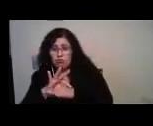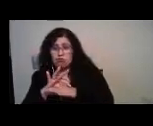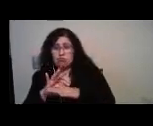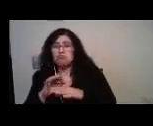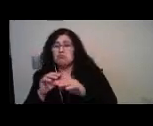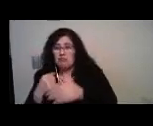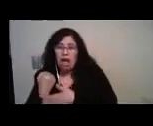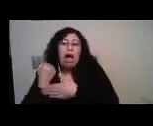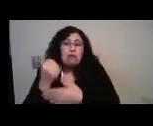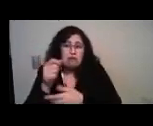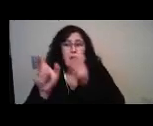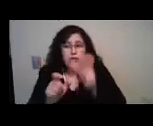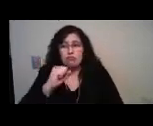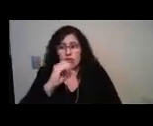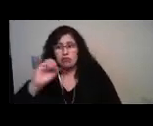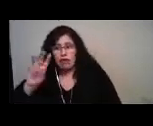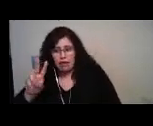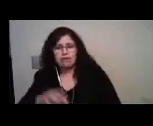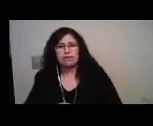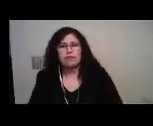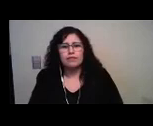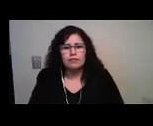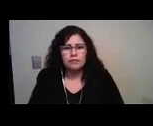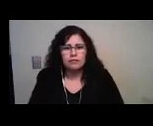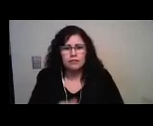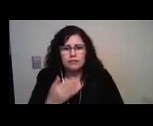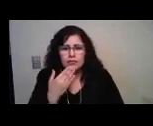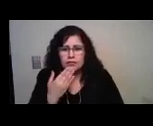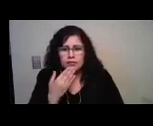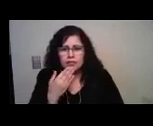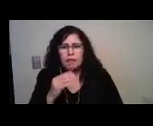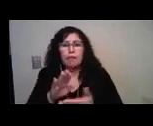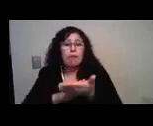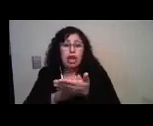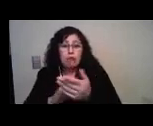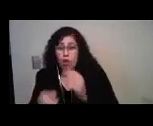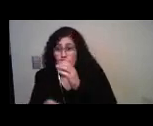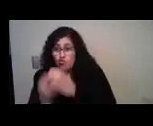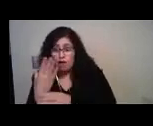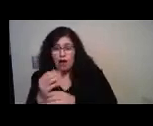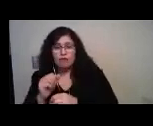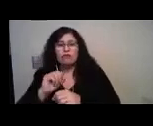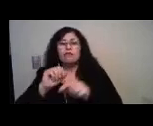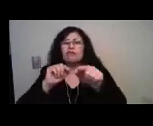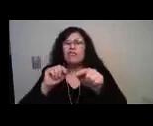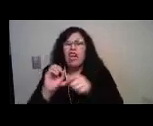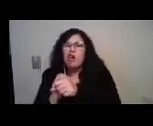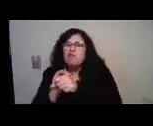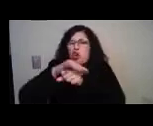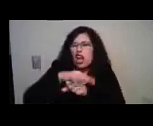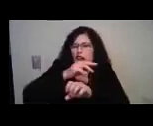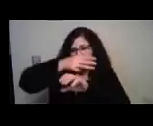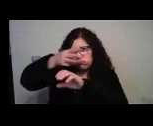hemorragia subaracnoidea ya se incluyó en la guía clínica GES del 2007 ya. Ahora, es probable que se haya hecho